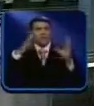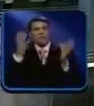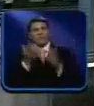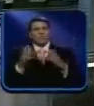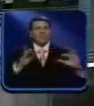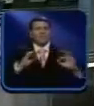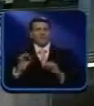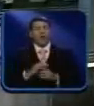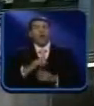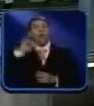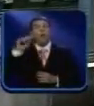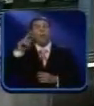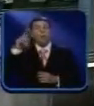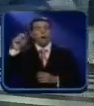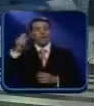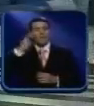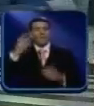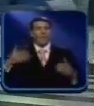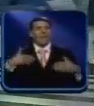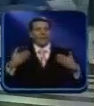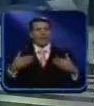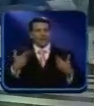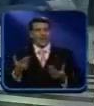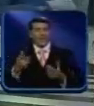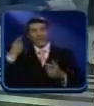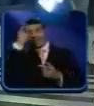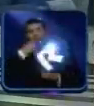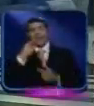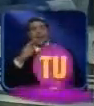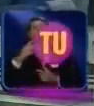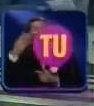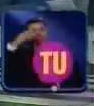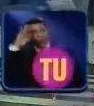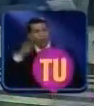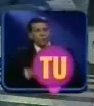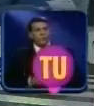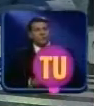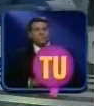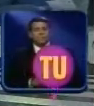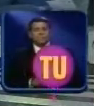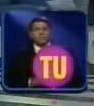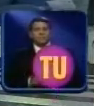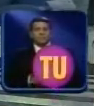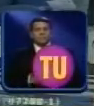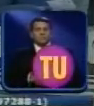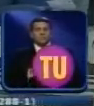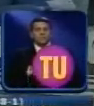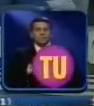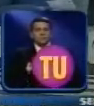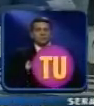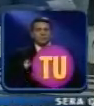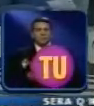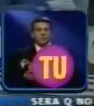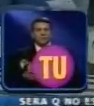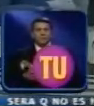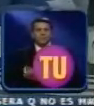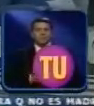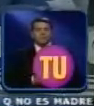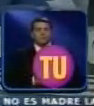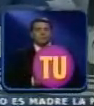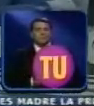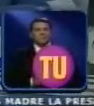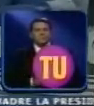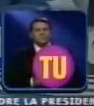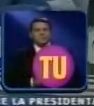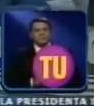Para Juanes, ver la alegría en las caras de los cubanos que asistieron al concierto Paz Sin Fronteras 2 fue su mayor satisfacción. Veamos parte de la declaración que hizo el cantante